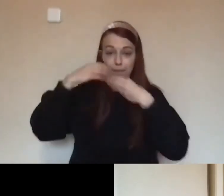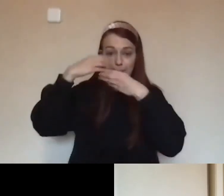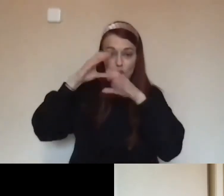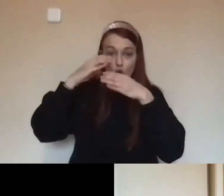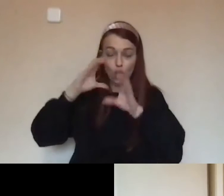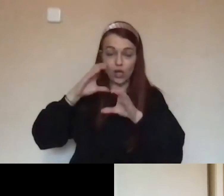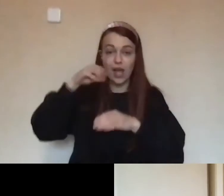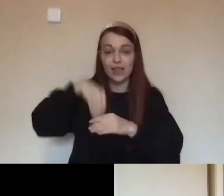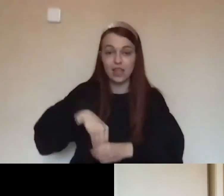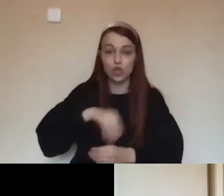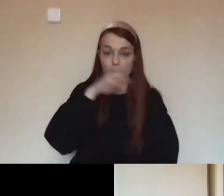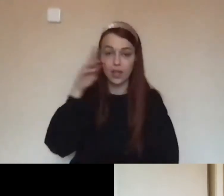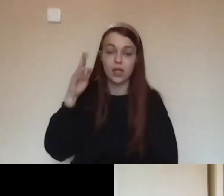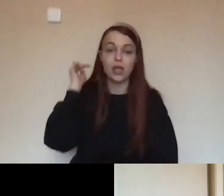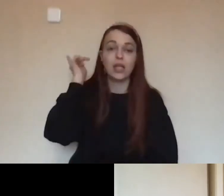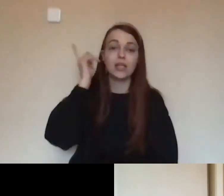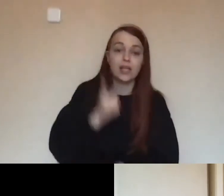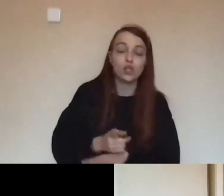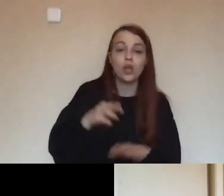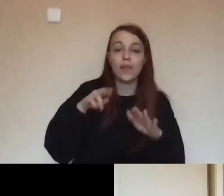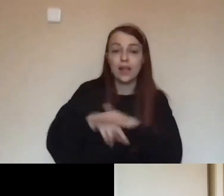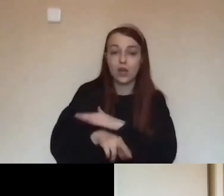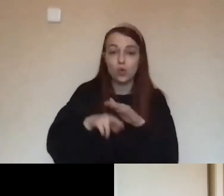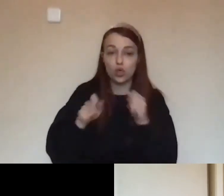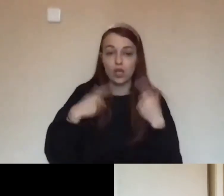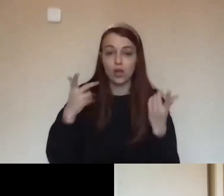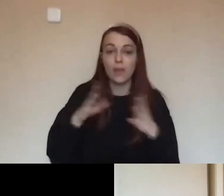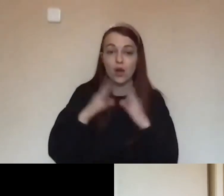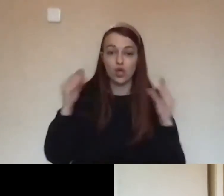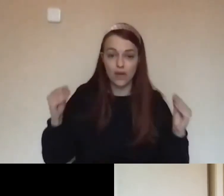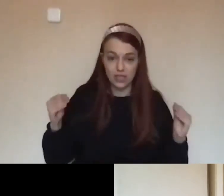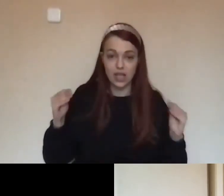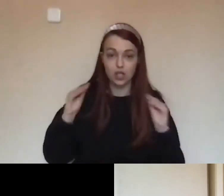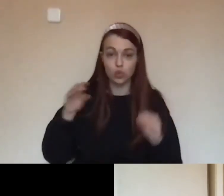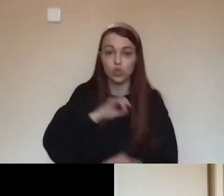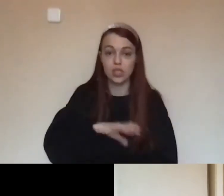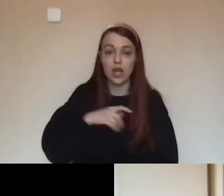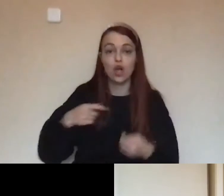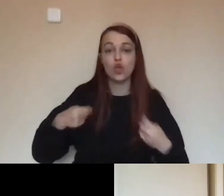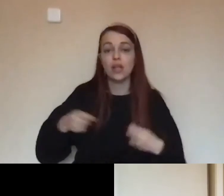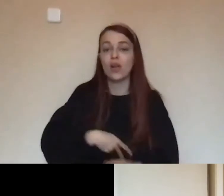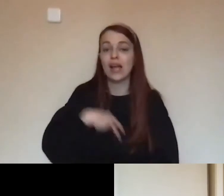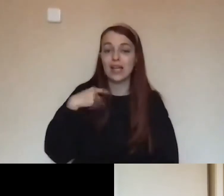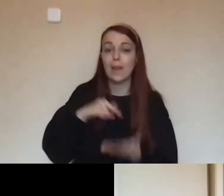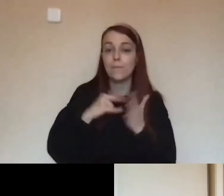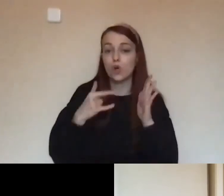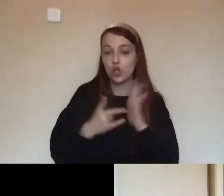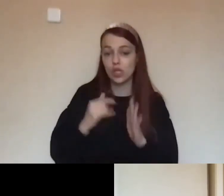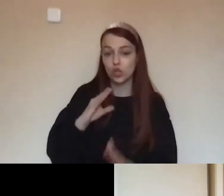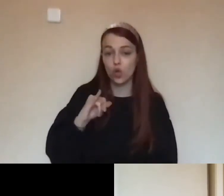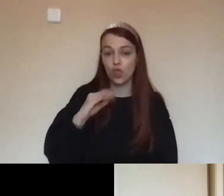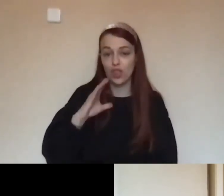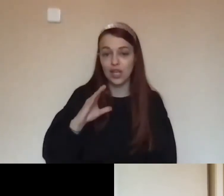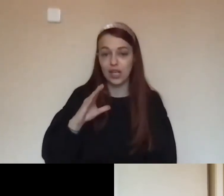Recursos Naturales y Sustentabilidad de la Universidad Bernardo O'Higgins. Coordinadora general del proyecto FIC